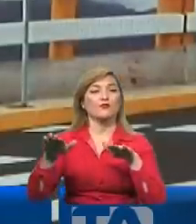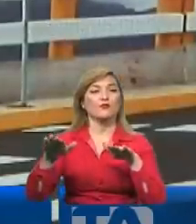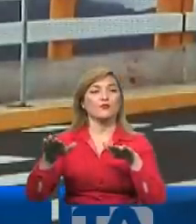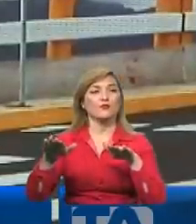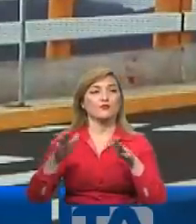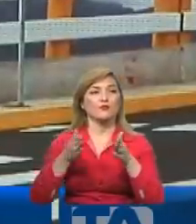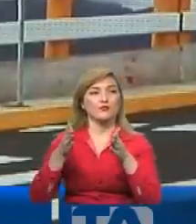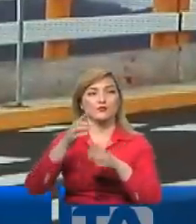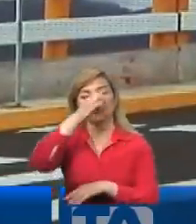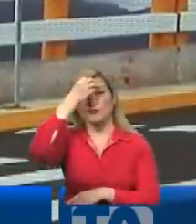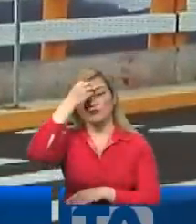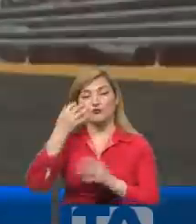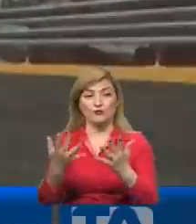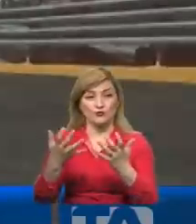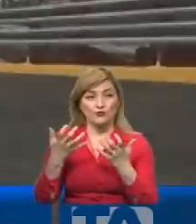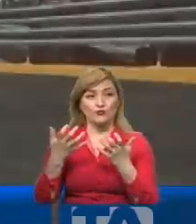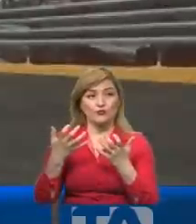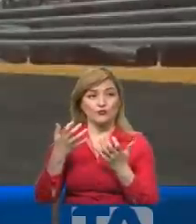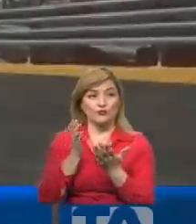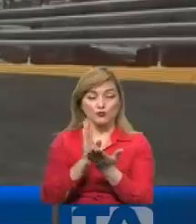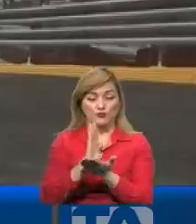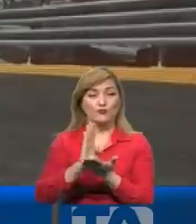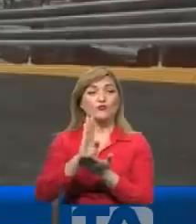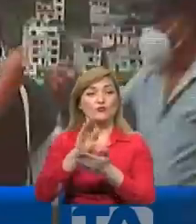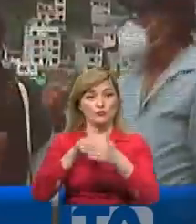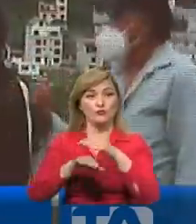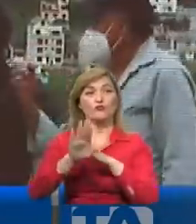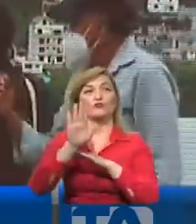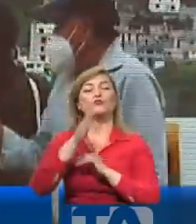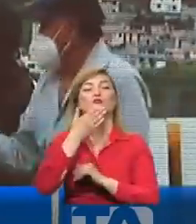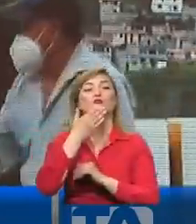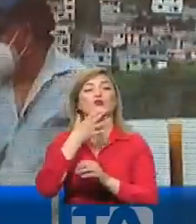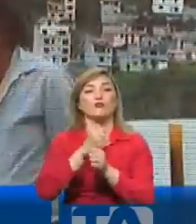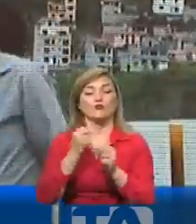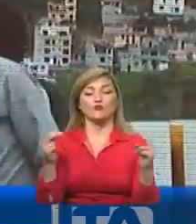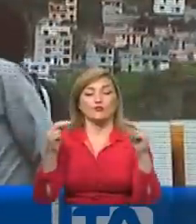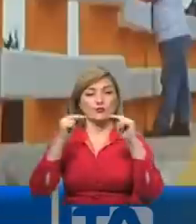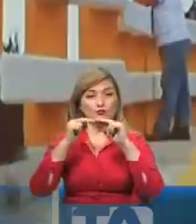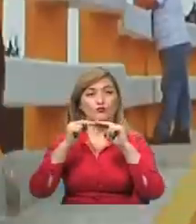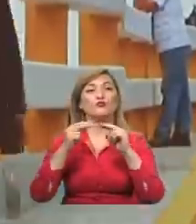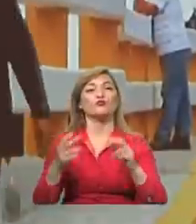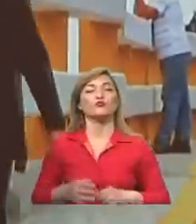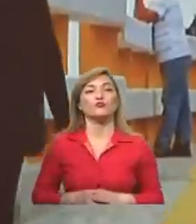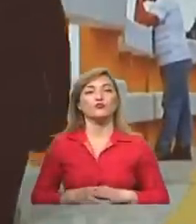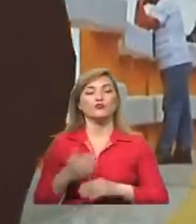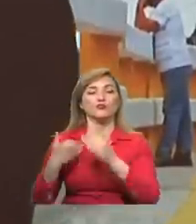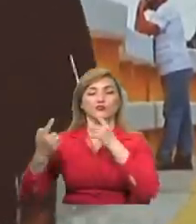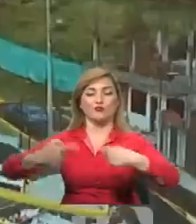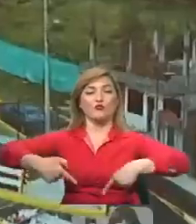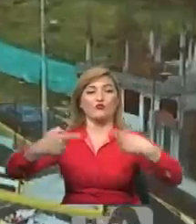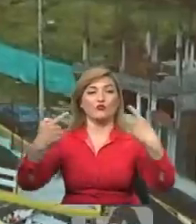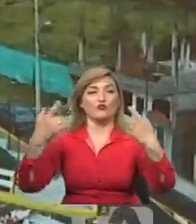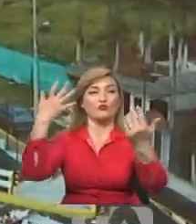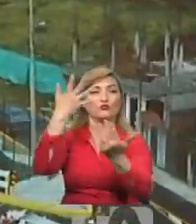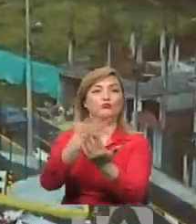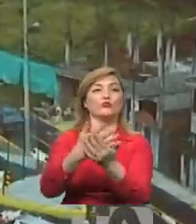General Rumiñahui y desean acceder a los barrios beneficiados podrán hacerlo por este puente que se ubica en el antiguo peaje